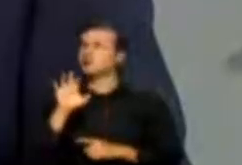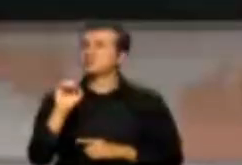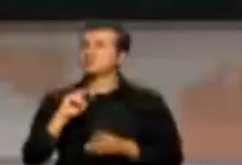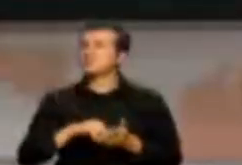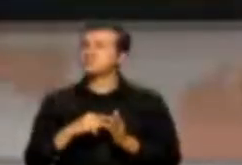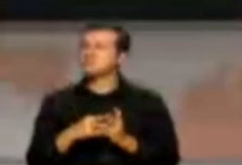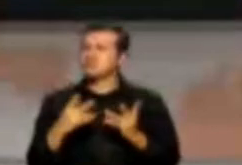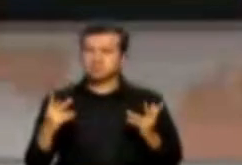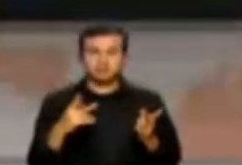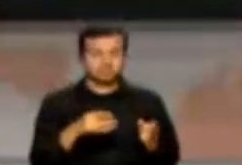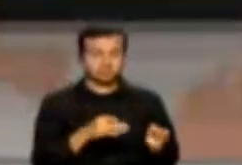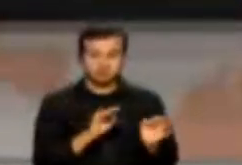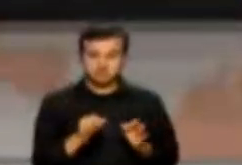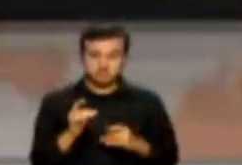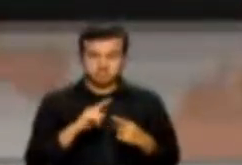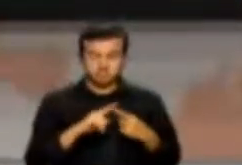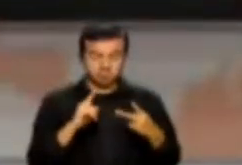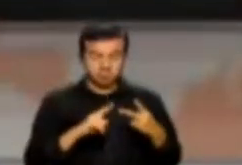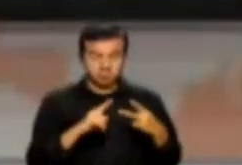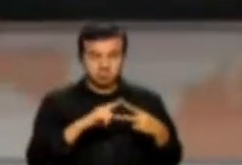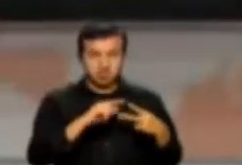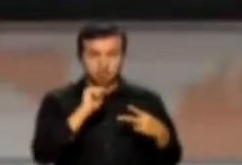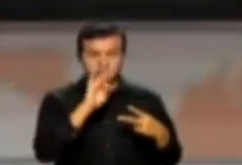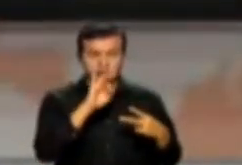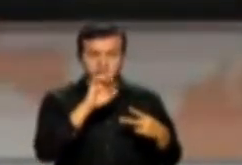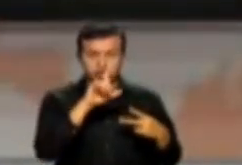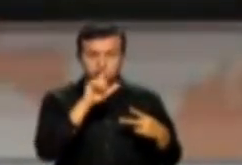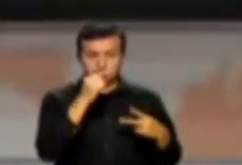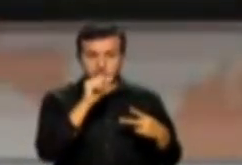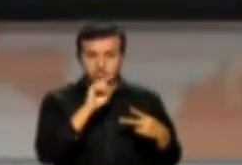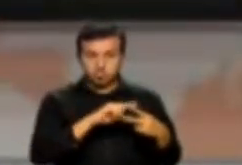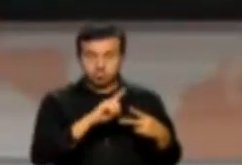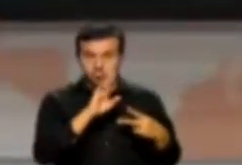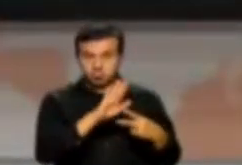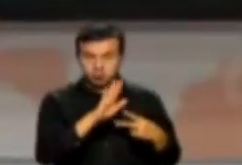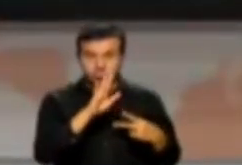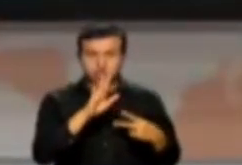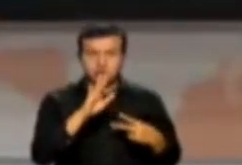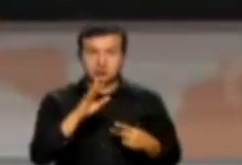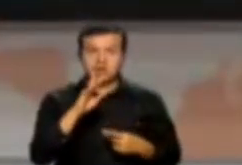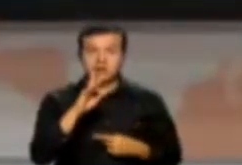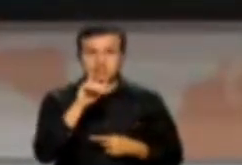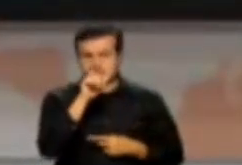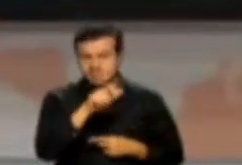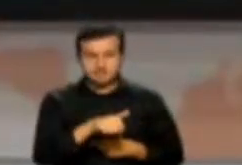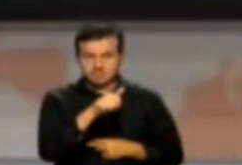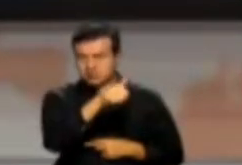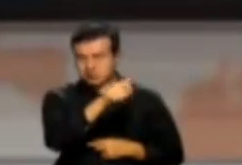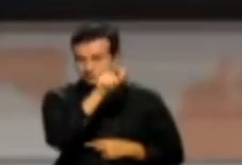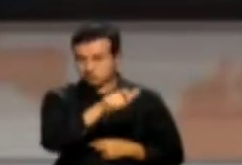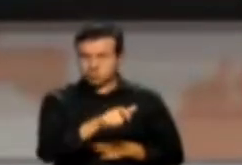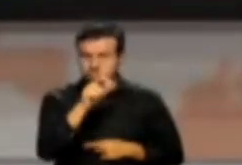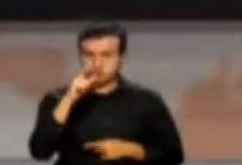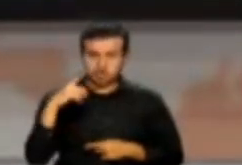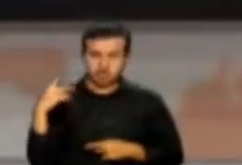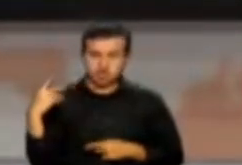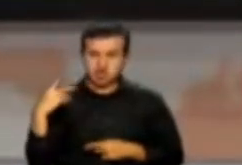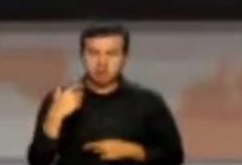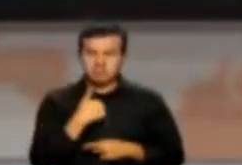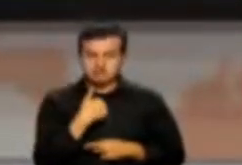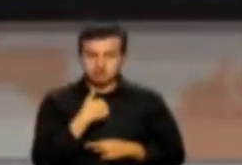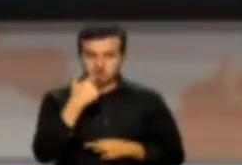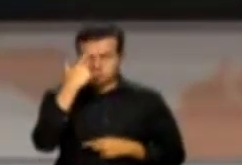los dos trasplantes que vamos a hacer el trasplante autólogo es el trasplante con células del mismo paciente y el trasplante alogénico